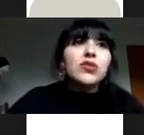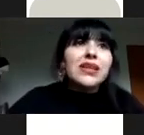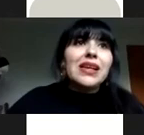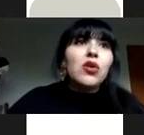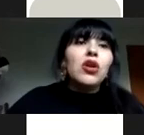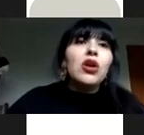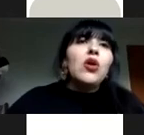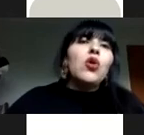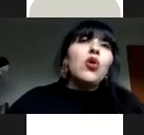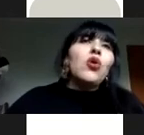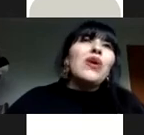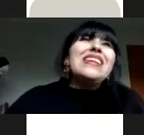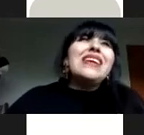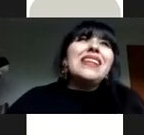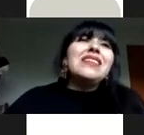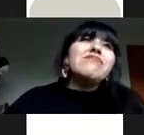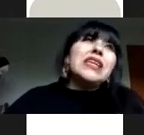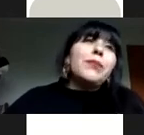consumo de drogas y alcohol, o